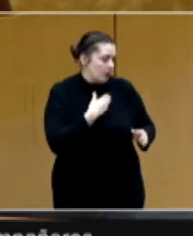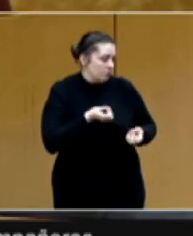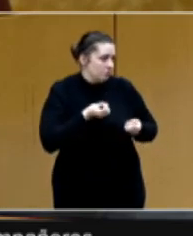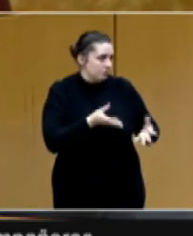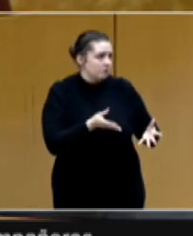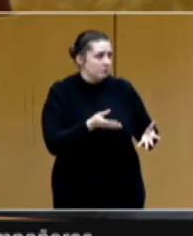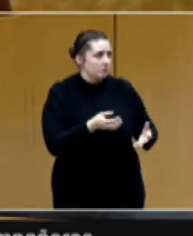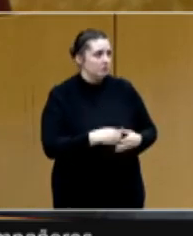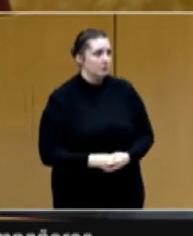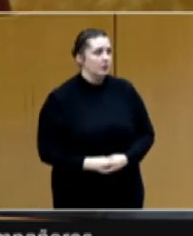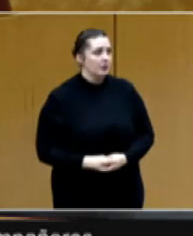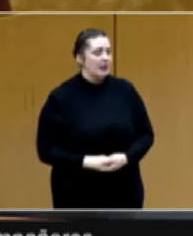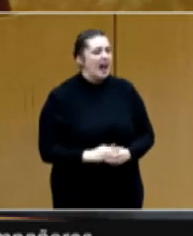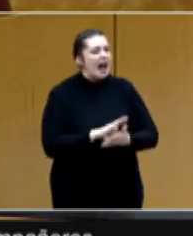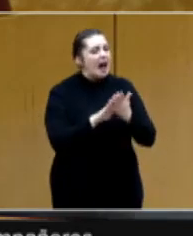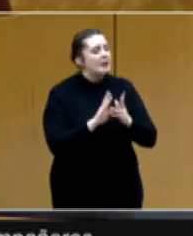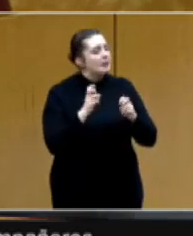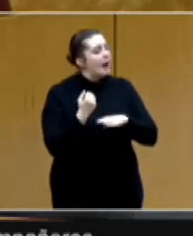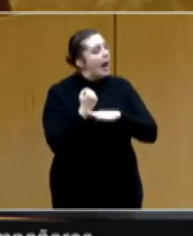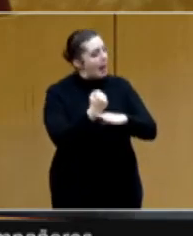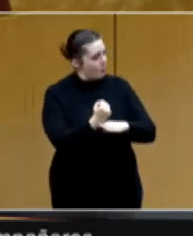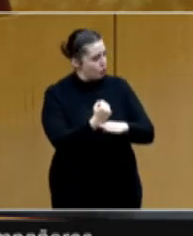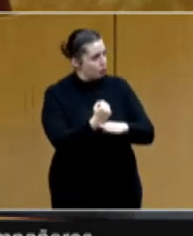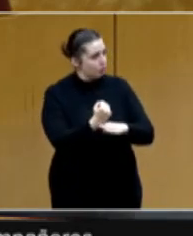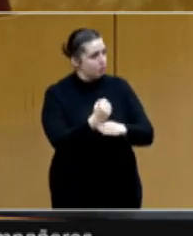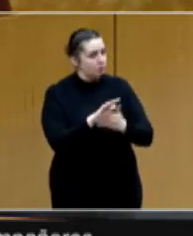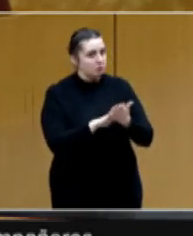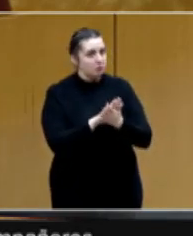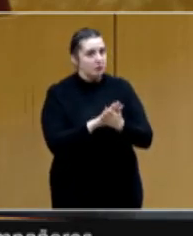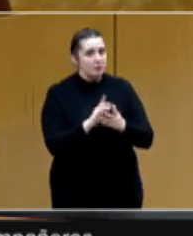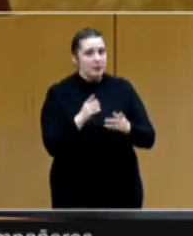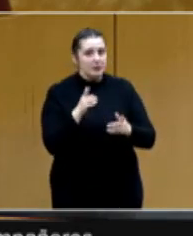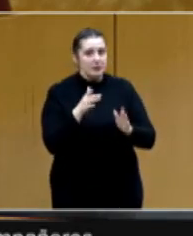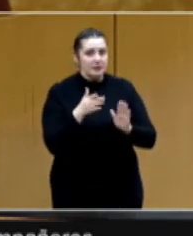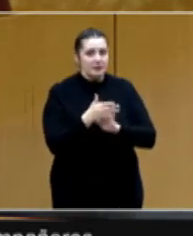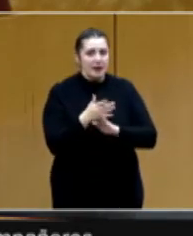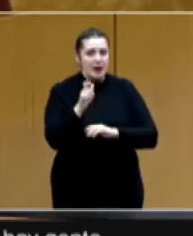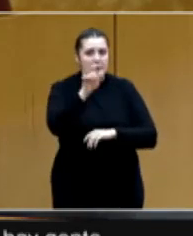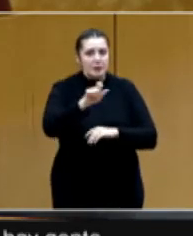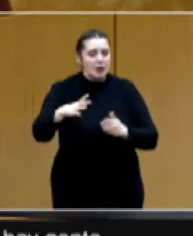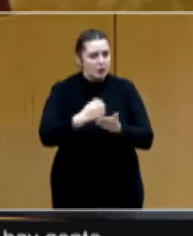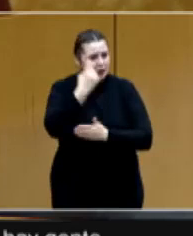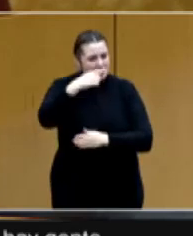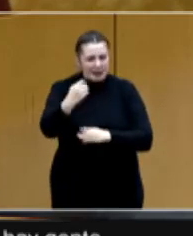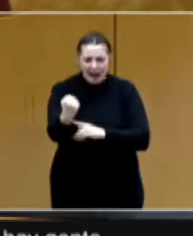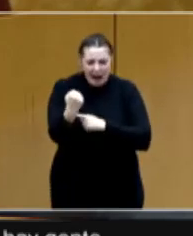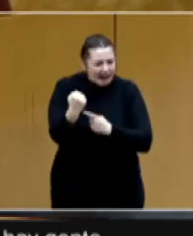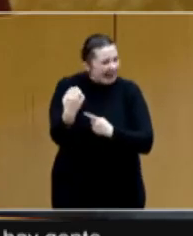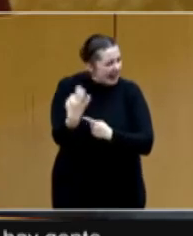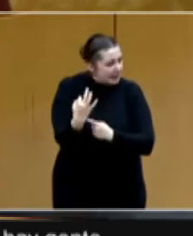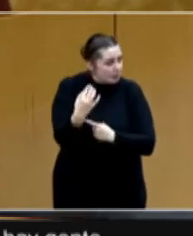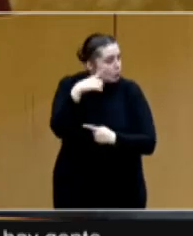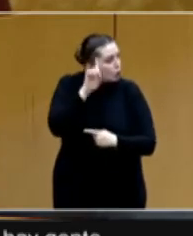se habla de apoyos vale Pero a lo mejor no todo el mundo sabe qué son los apoyos vale